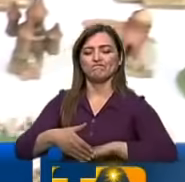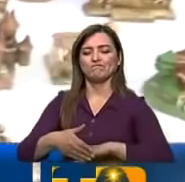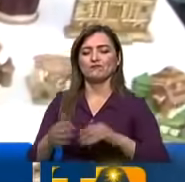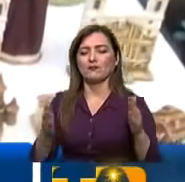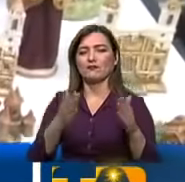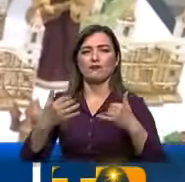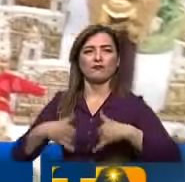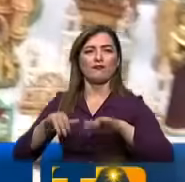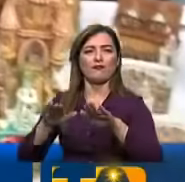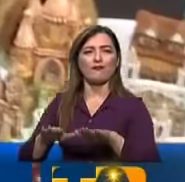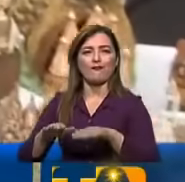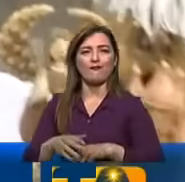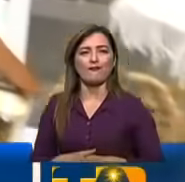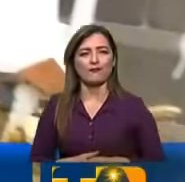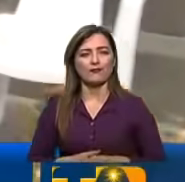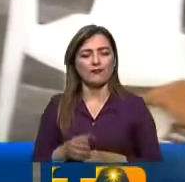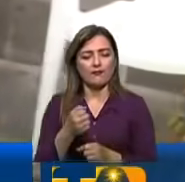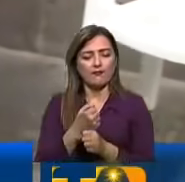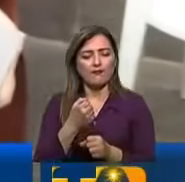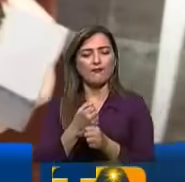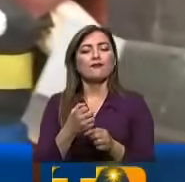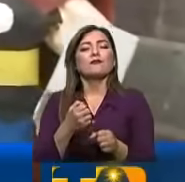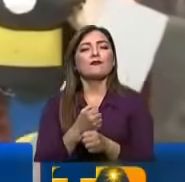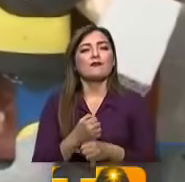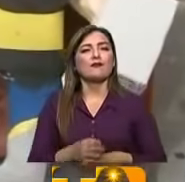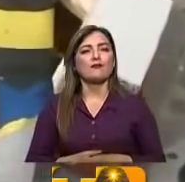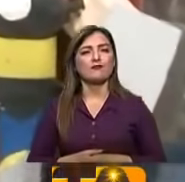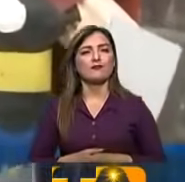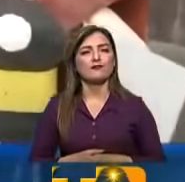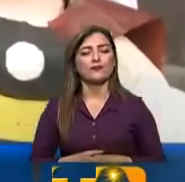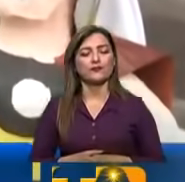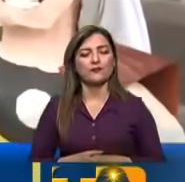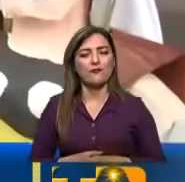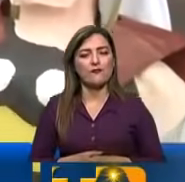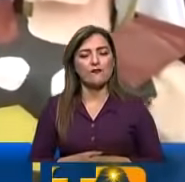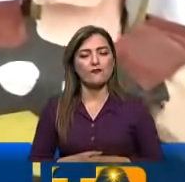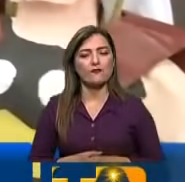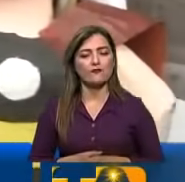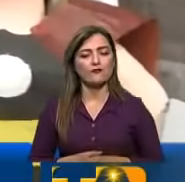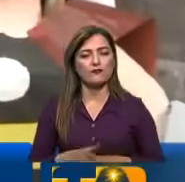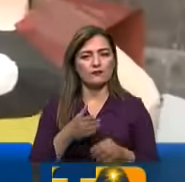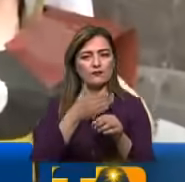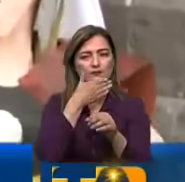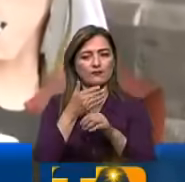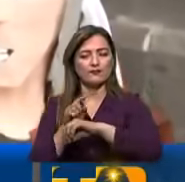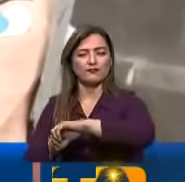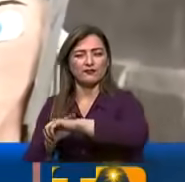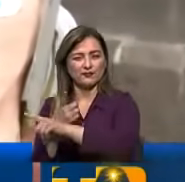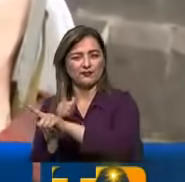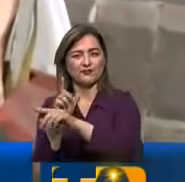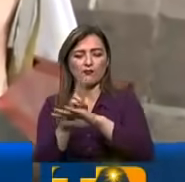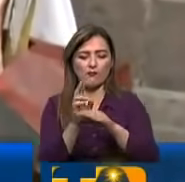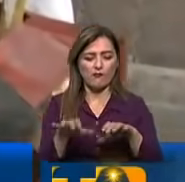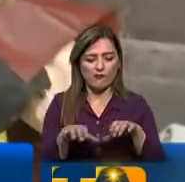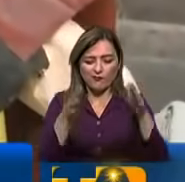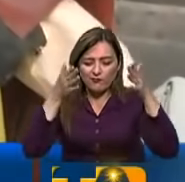o definitivamente, ese trabajo, digo, lo hacemos con el fin de que además de mejorar el uso del tiempo libre, se puedan